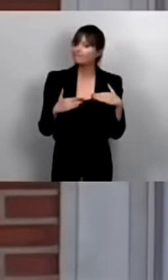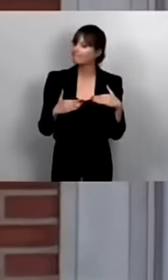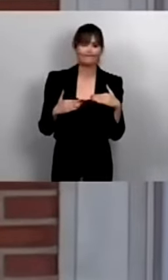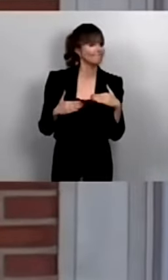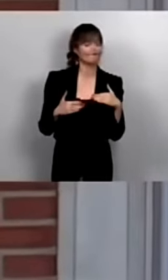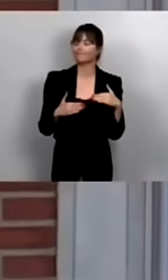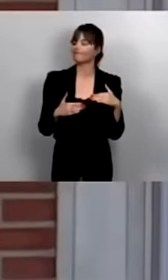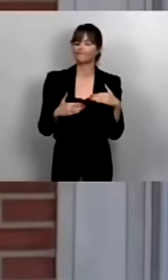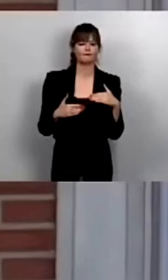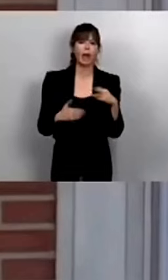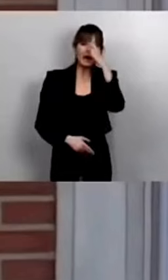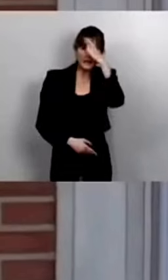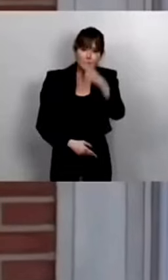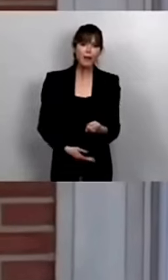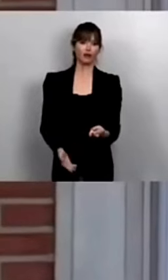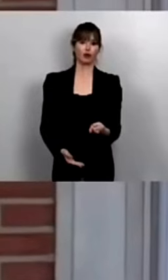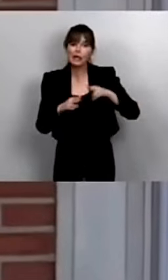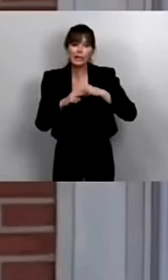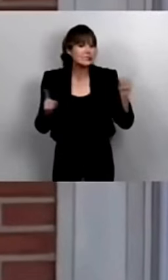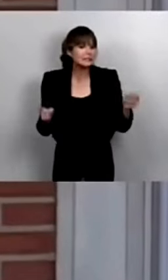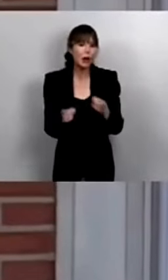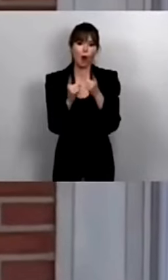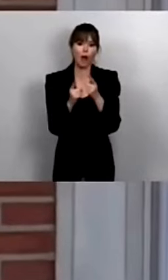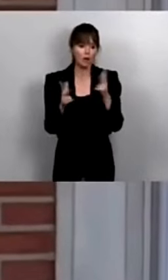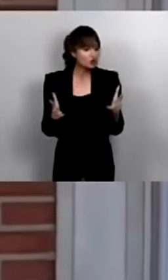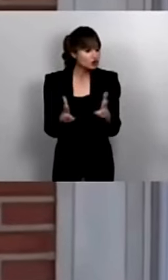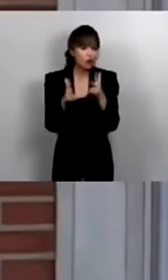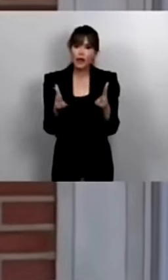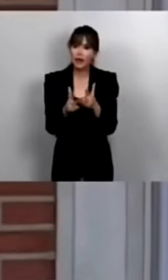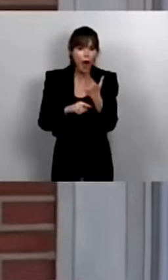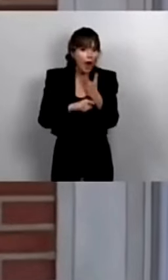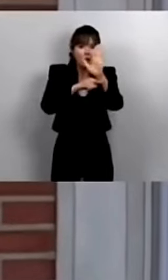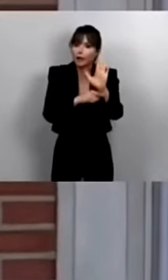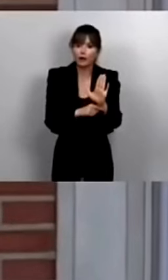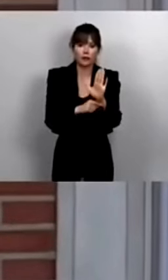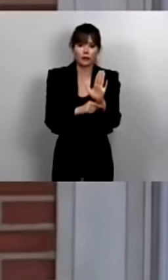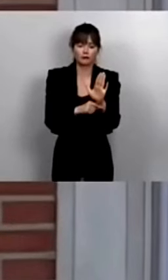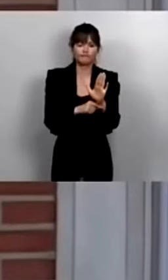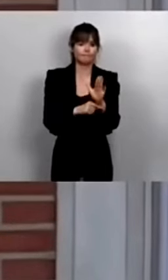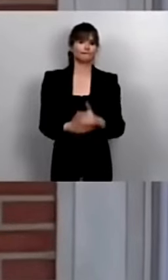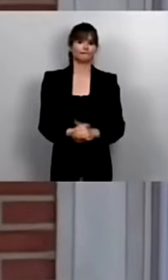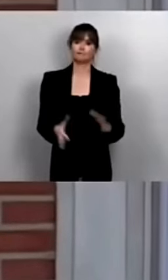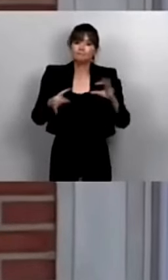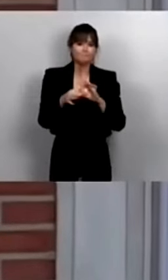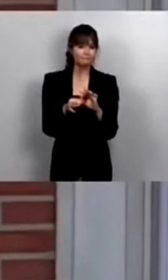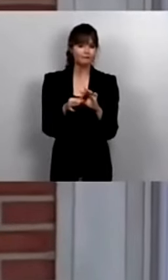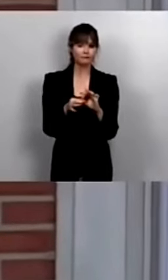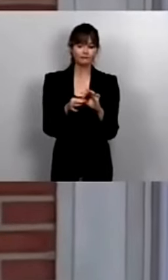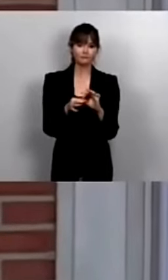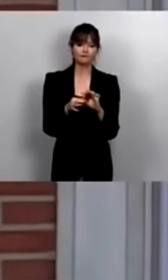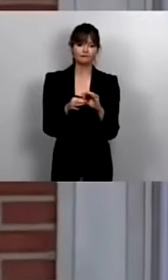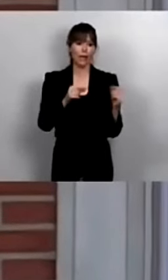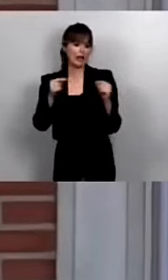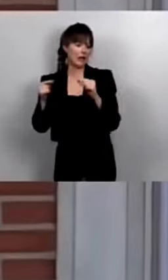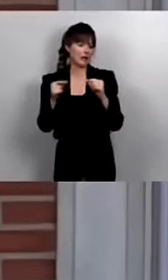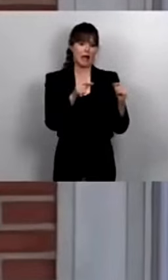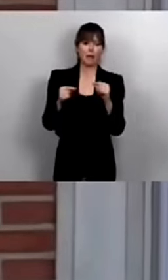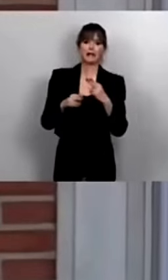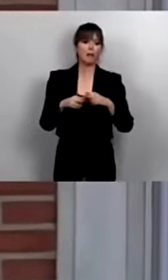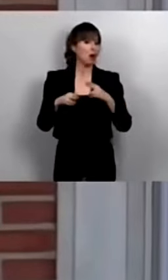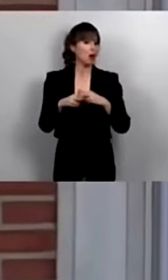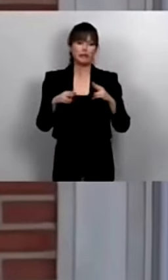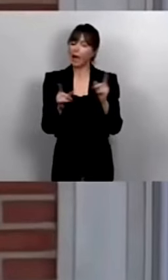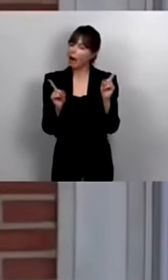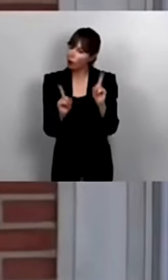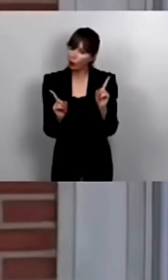mañana, se va al barrio chino a comprarle el regalo al niño y nada más llega a la tienda del chino, la tienda con más mierda del mundo. ¡Con